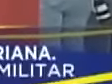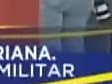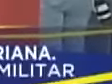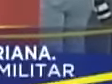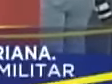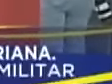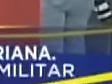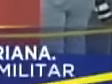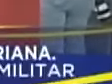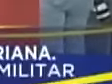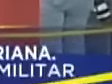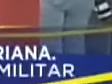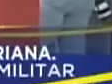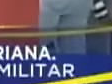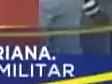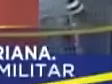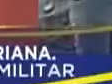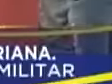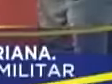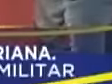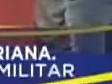Hugo Chávez. Vamos a ver.